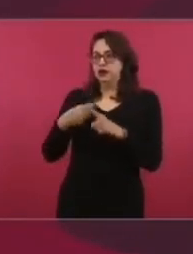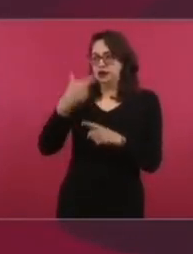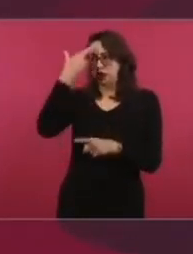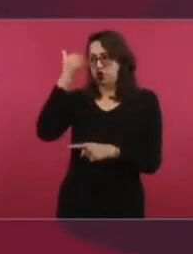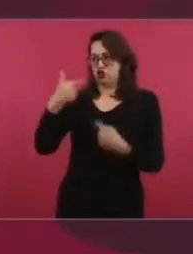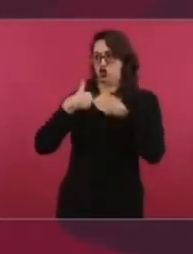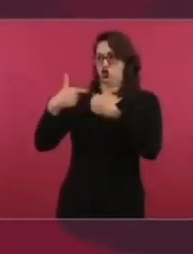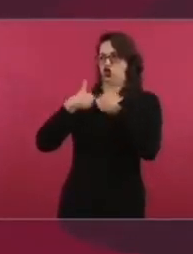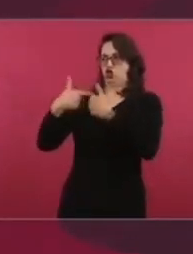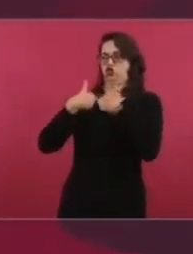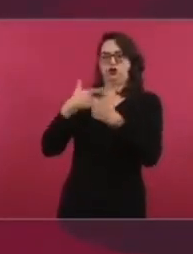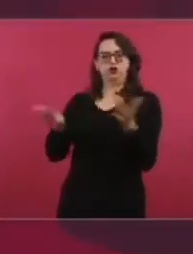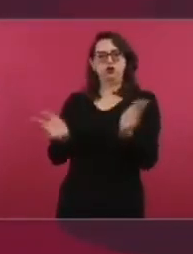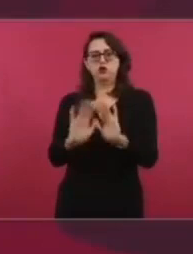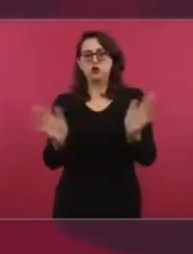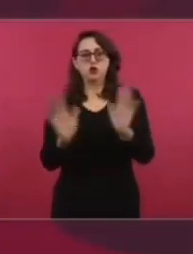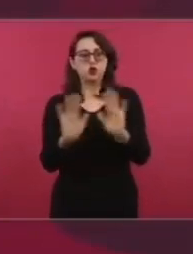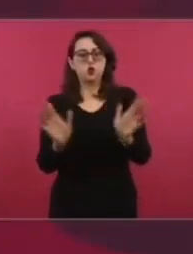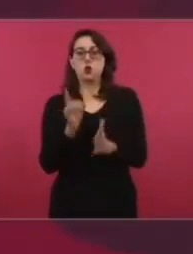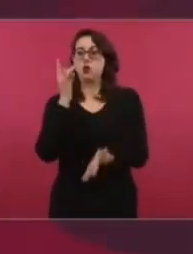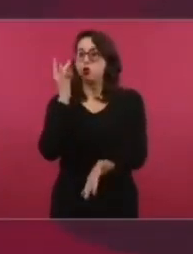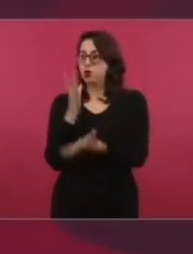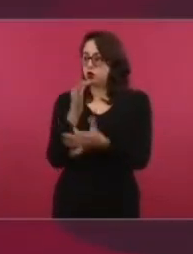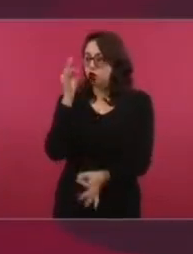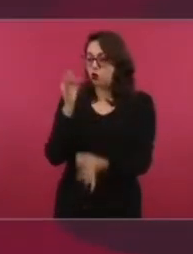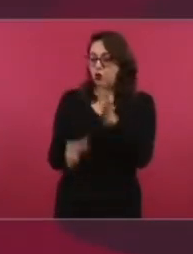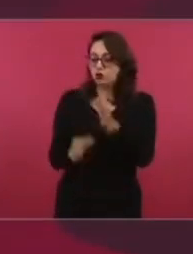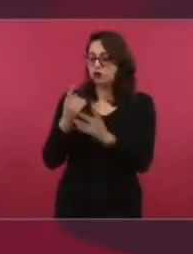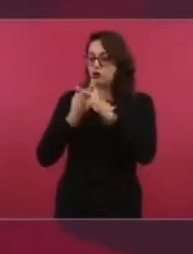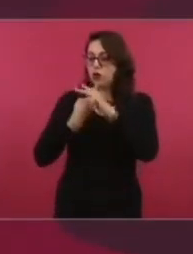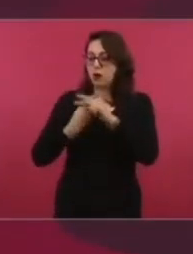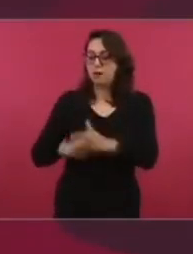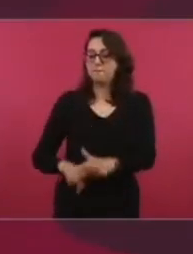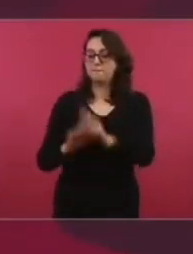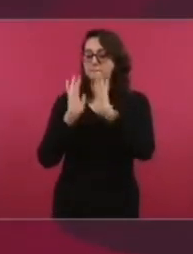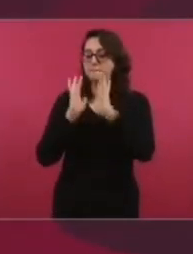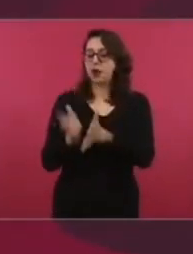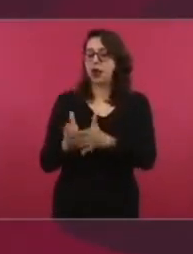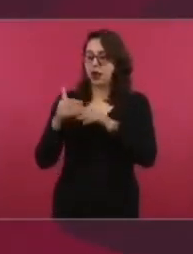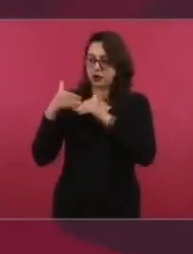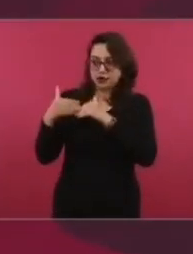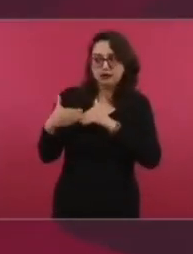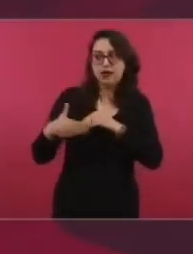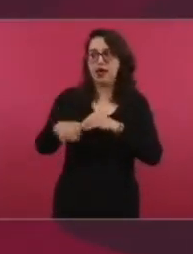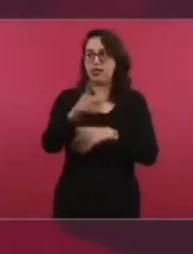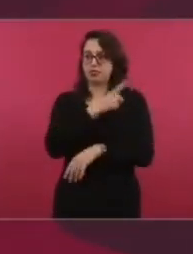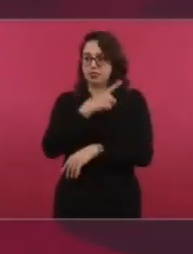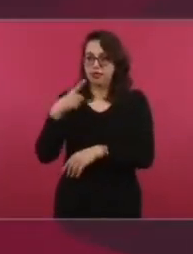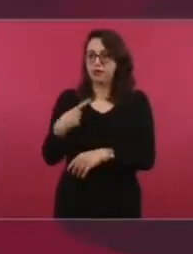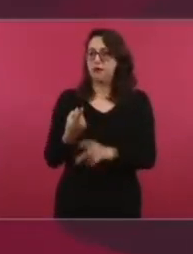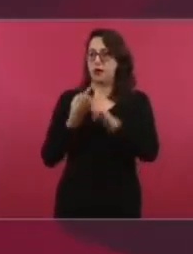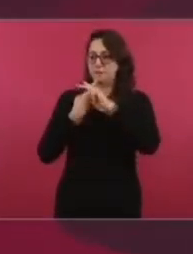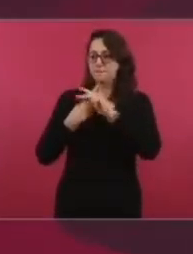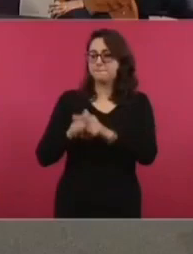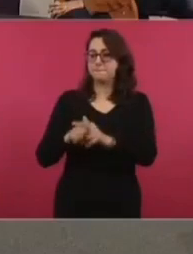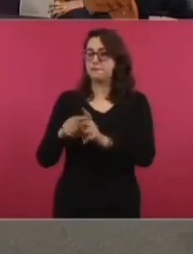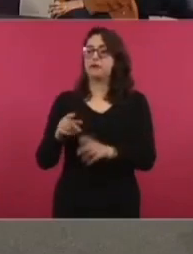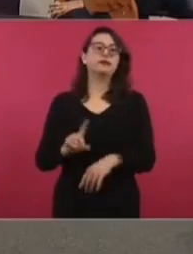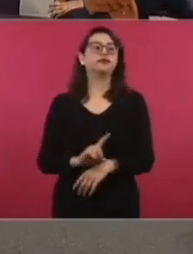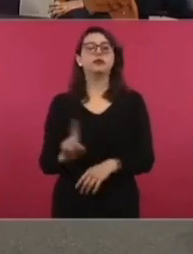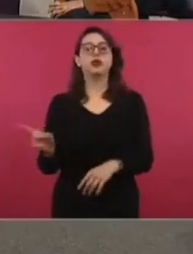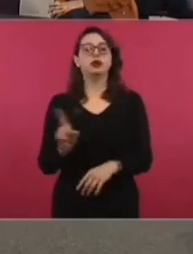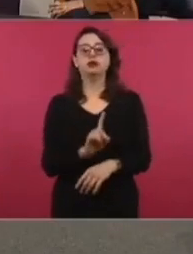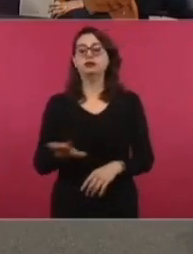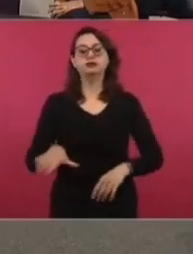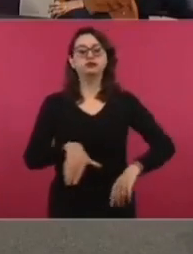en serio Porque qué es lo que se ha hecho en los últimos meses iniciativas y reformas que ha presentado el presidente pri pan PRD y